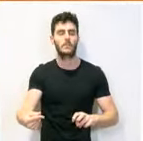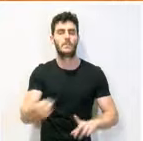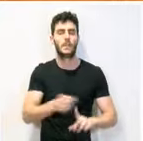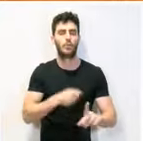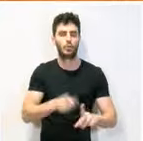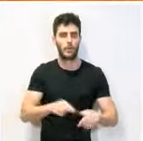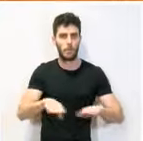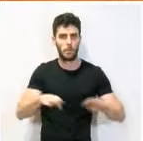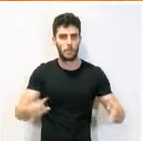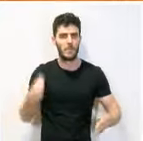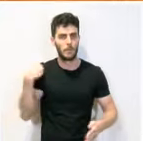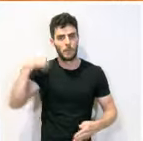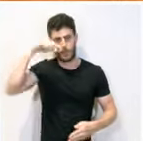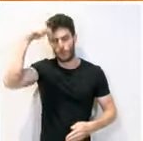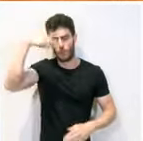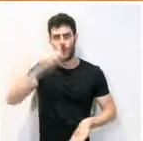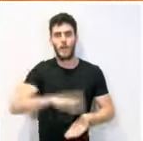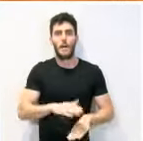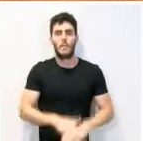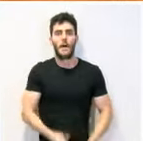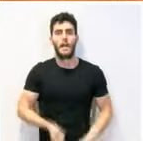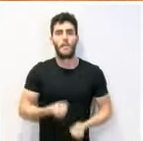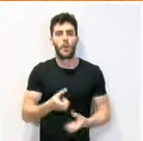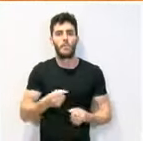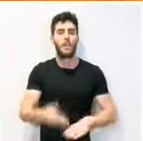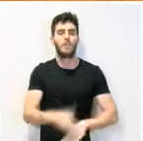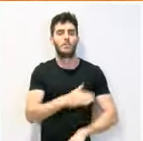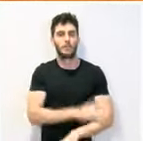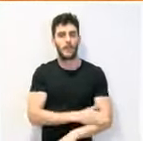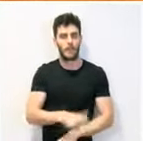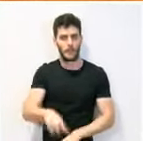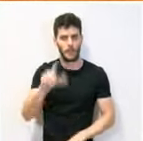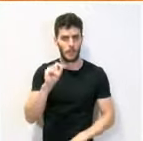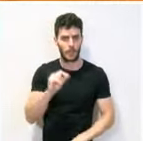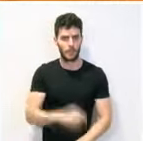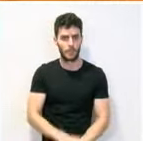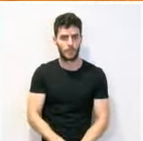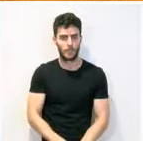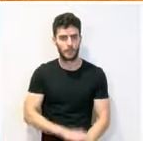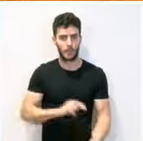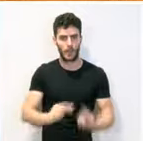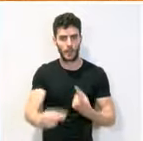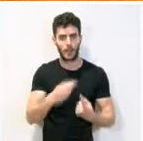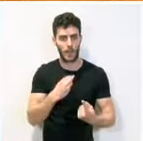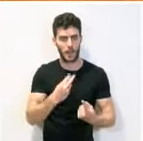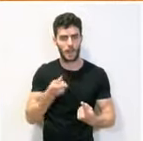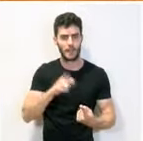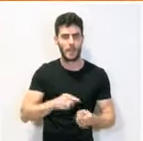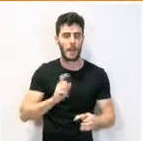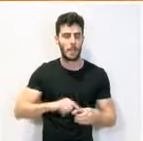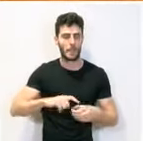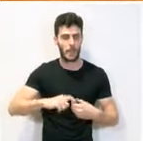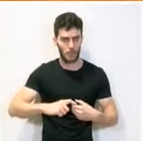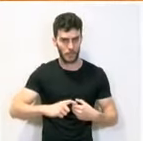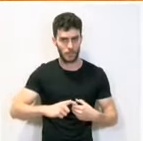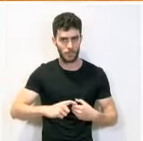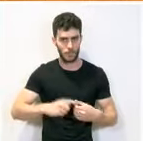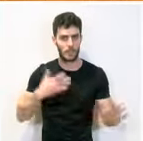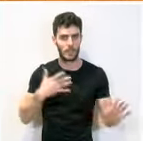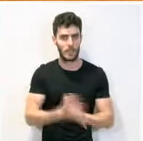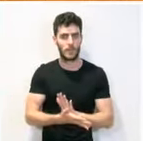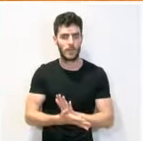utilizan esa Mesa de la Cultura para informar de lo que previamente han decidido. La transparencia y la participación